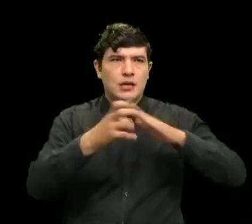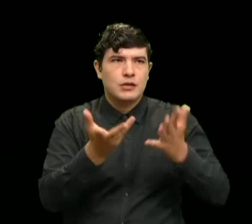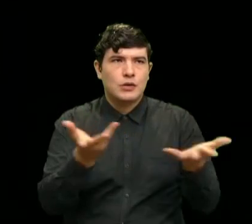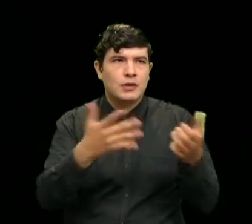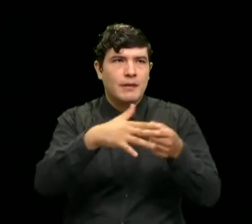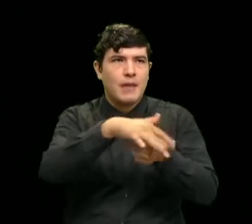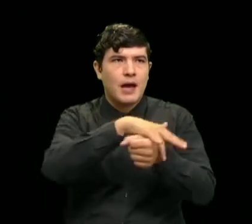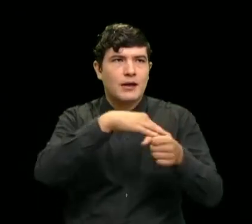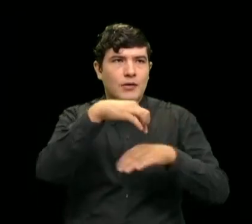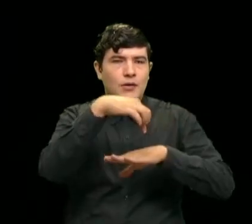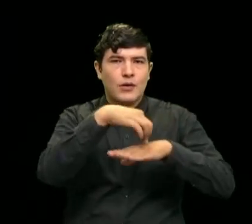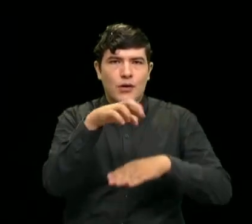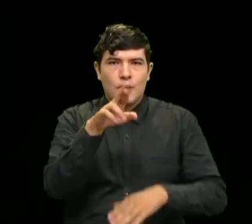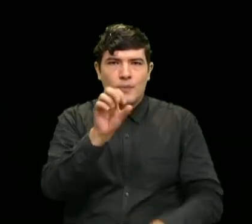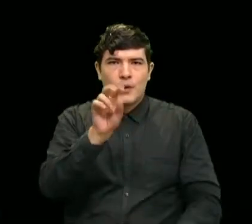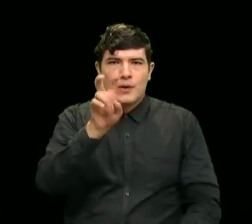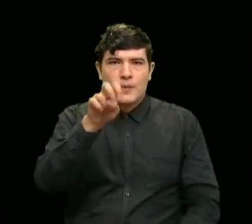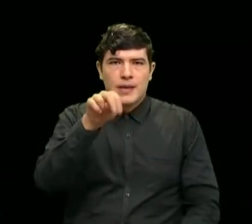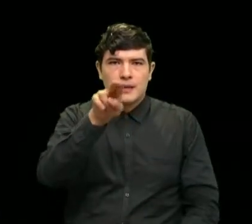Provenza.